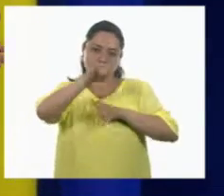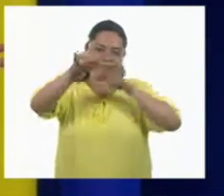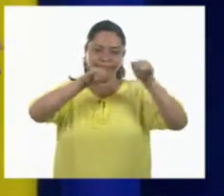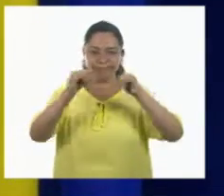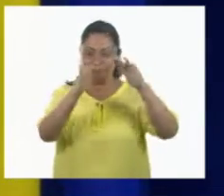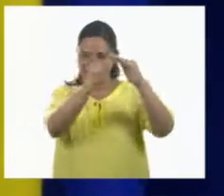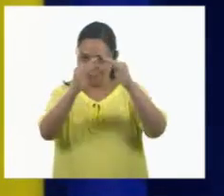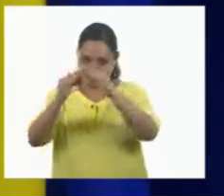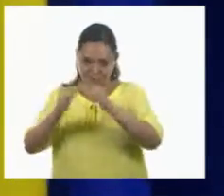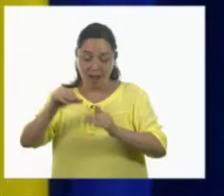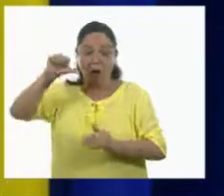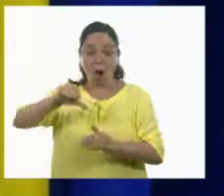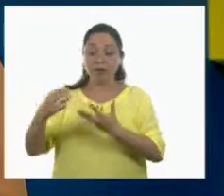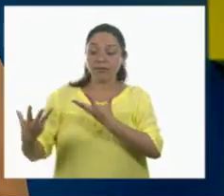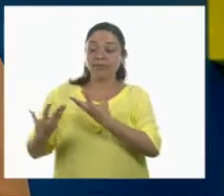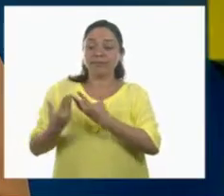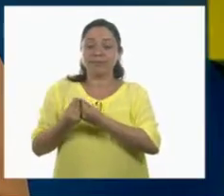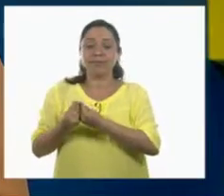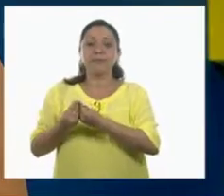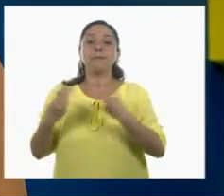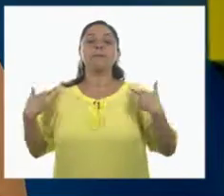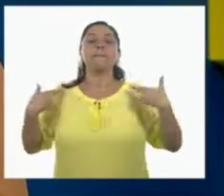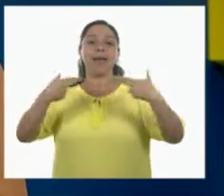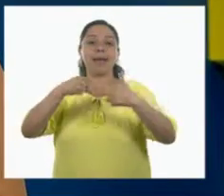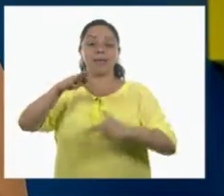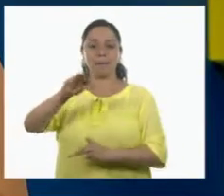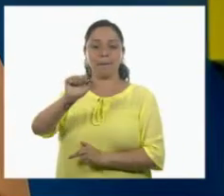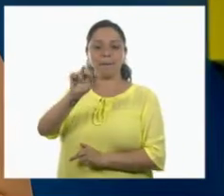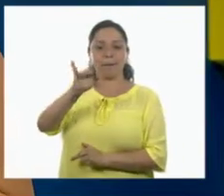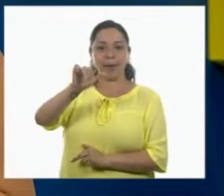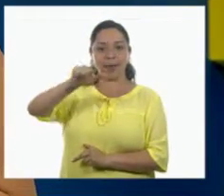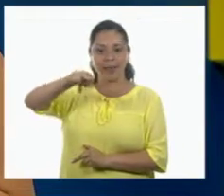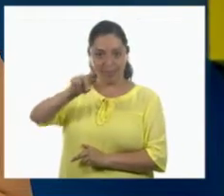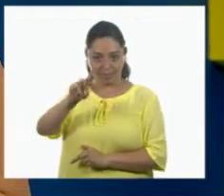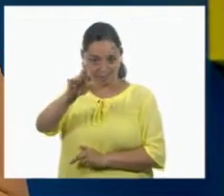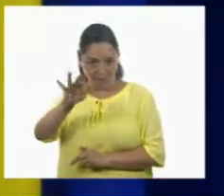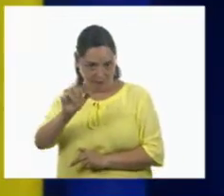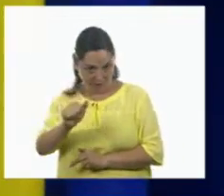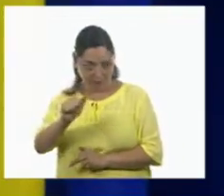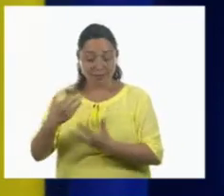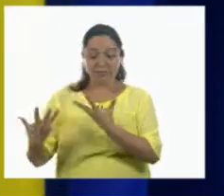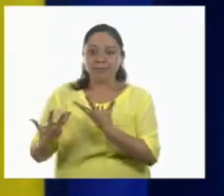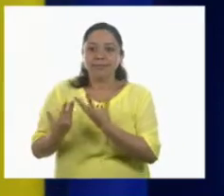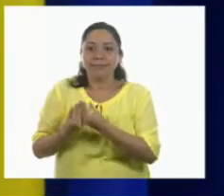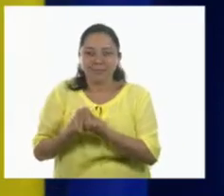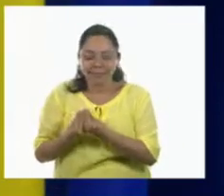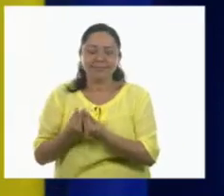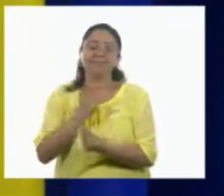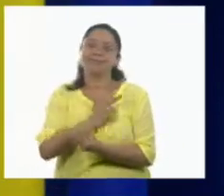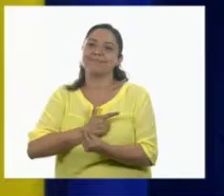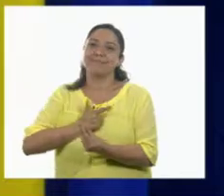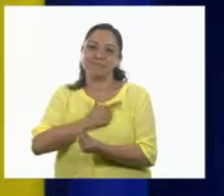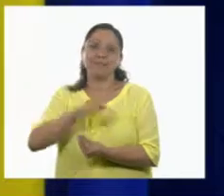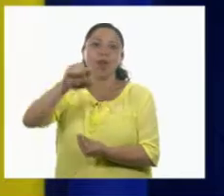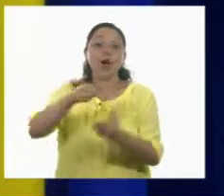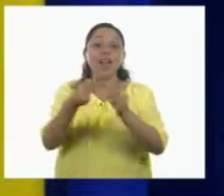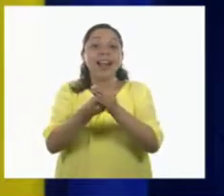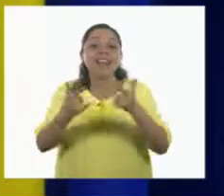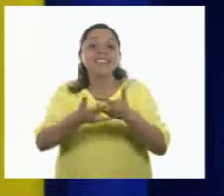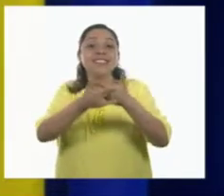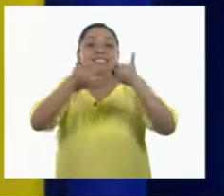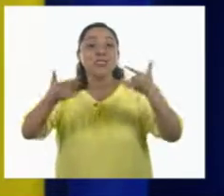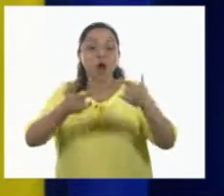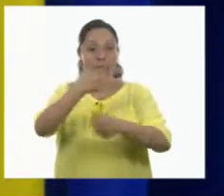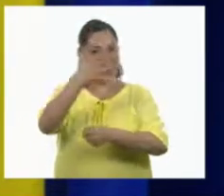nos acompaña la profesora María Andrea Flores y juntas vamos a tener el gusto de estar con ustedes en esta clase de historia de quinto